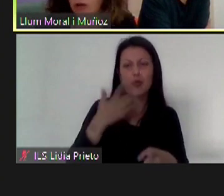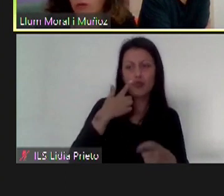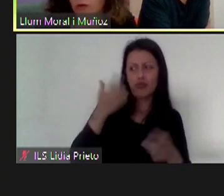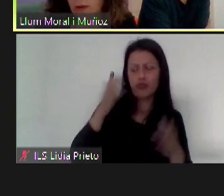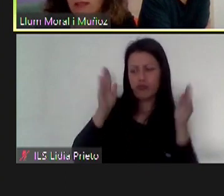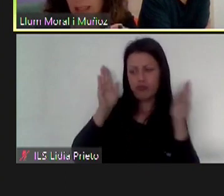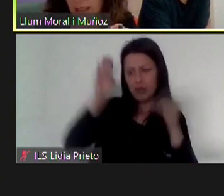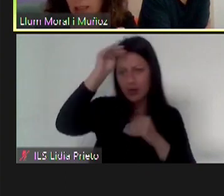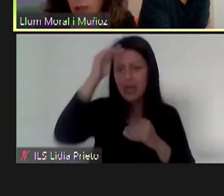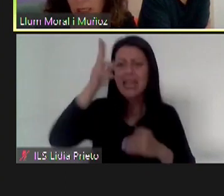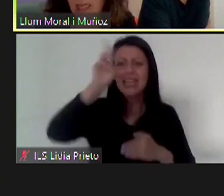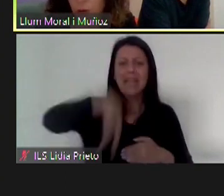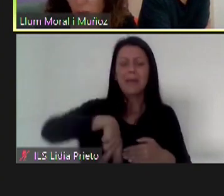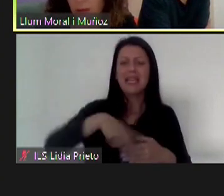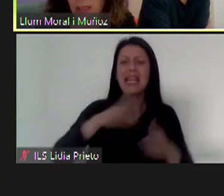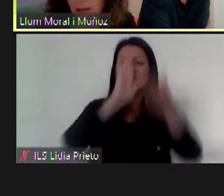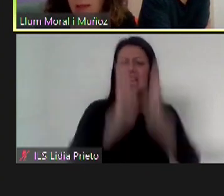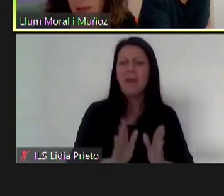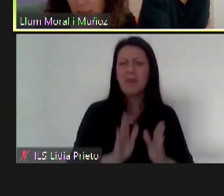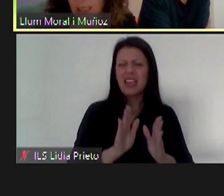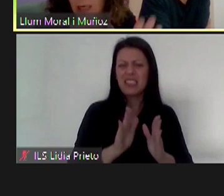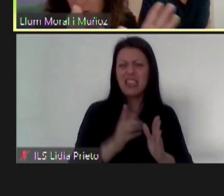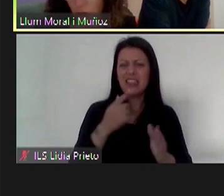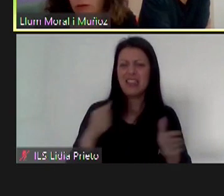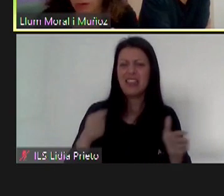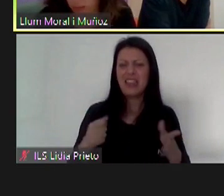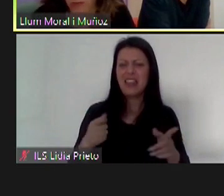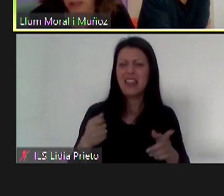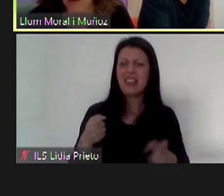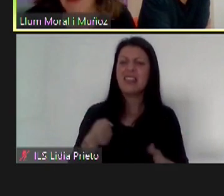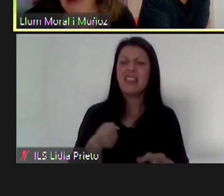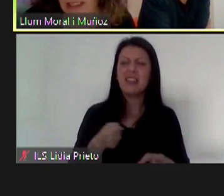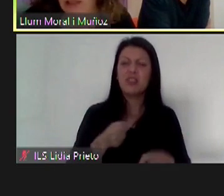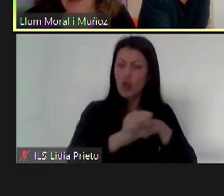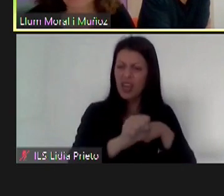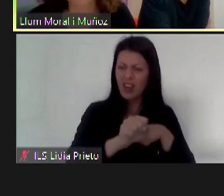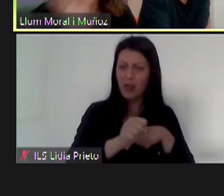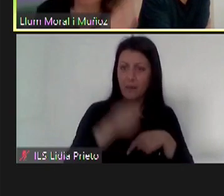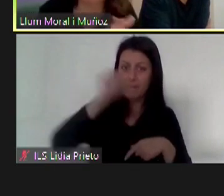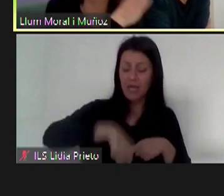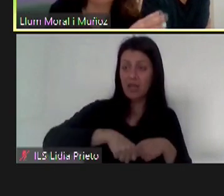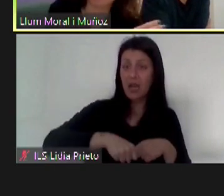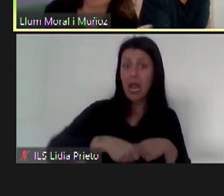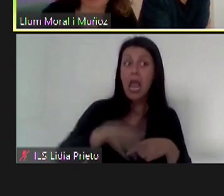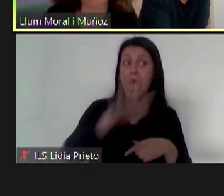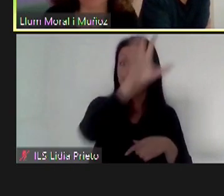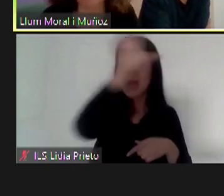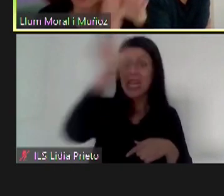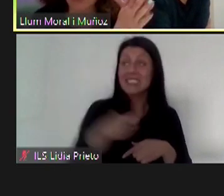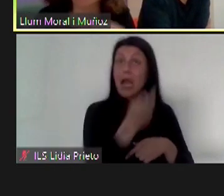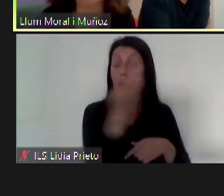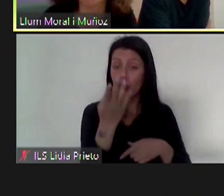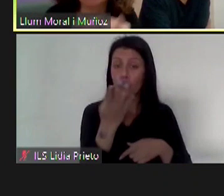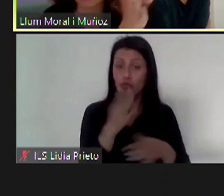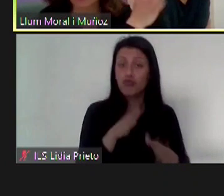terapias electroconvulsivas, que estas tengo que decir que actualmente siguen en vigor. Hay una parte que todavía... Pero venimos, ¿no?, para que nos hagamos